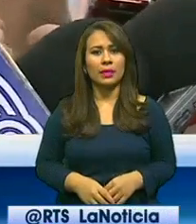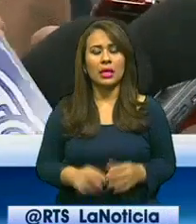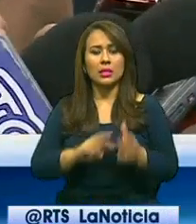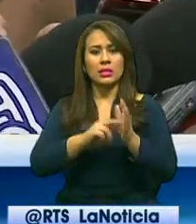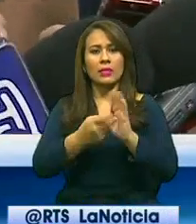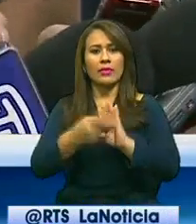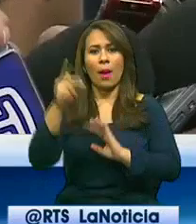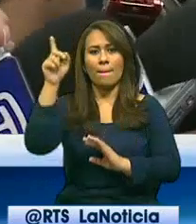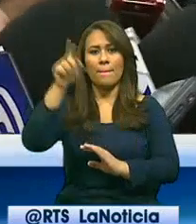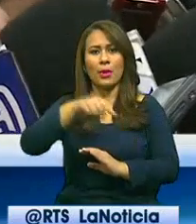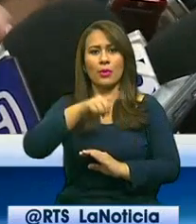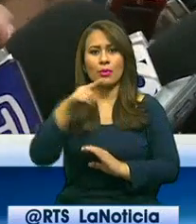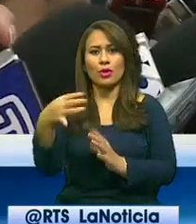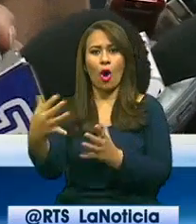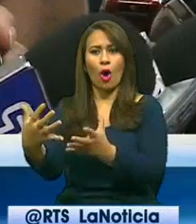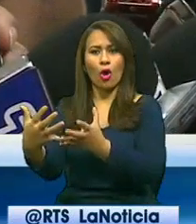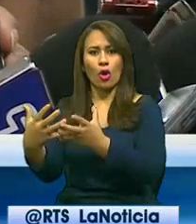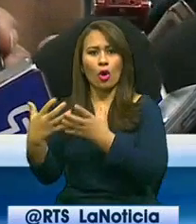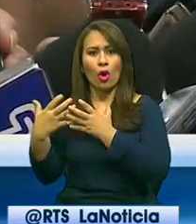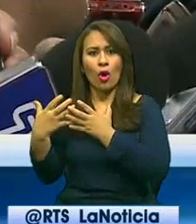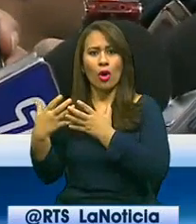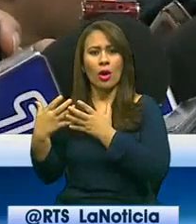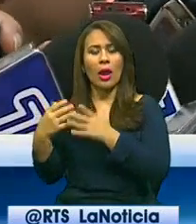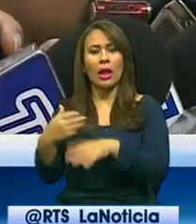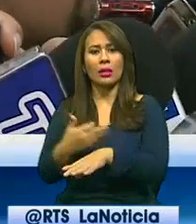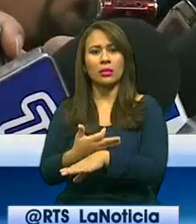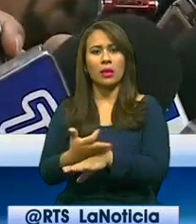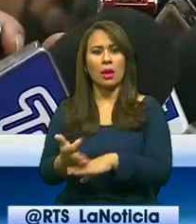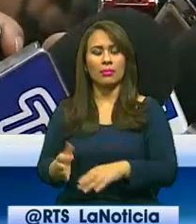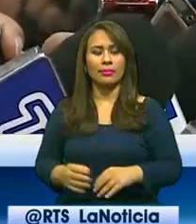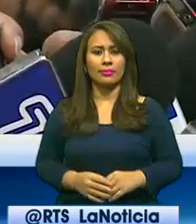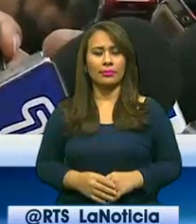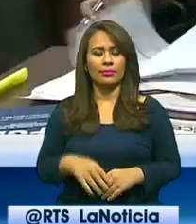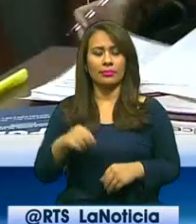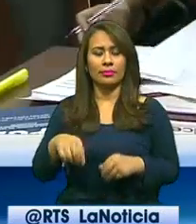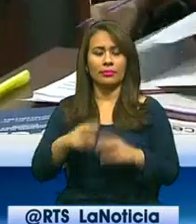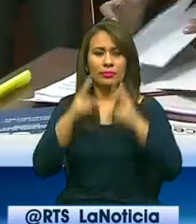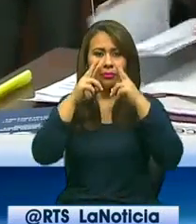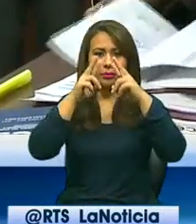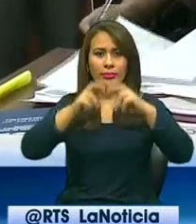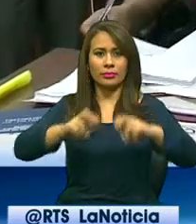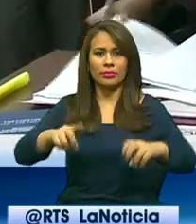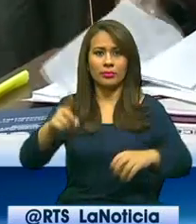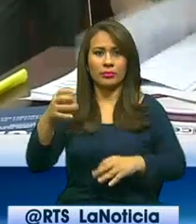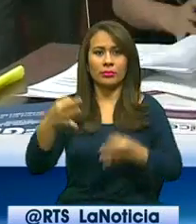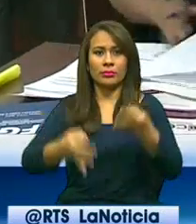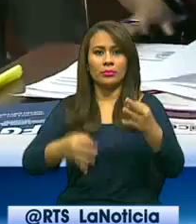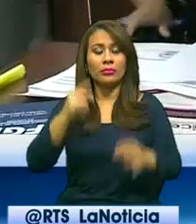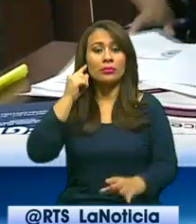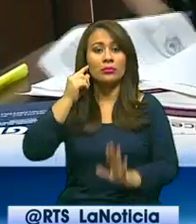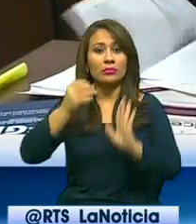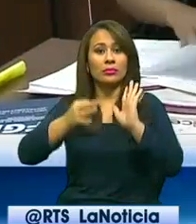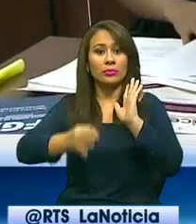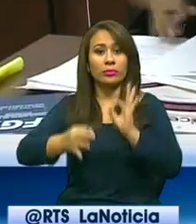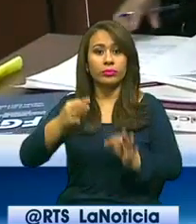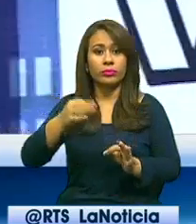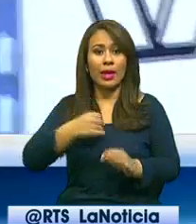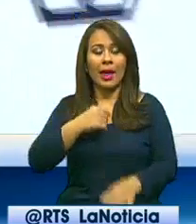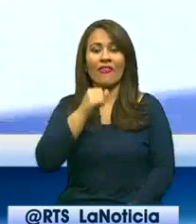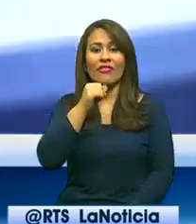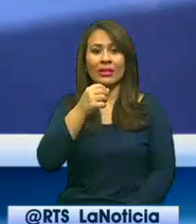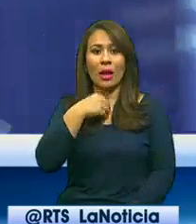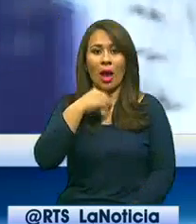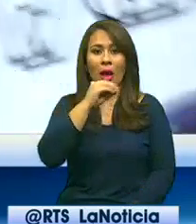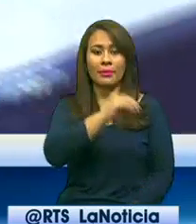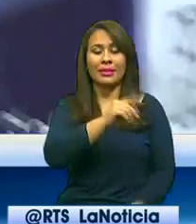enajenar los bienes de Cedatos mientras dure esta instrucción fiscal. La fiscal Garzón reconoció haber omitido en el proceso Ángel